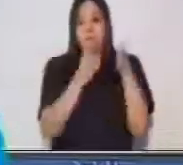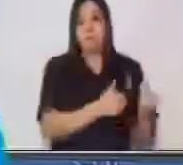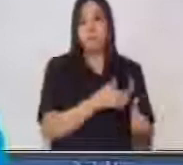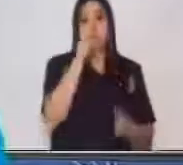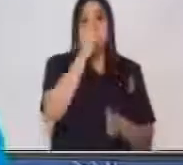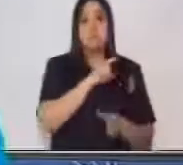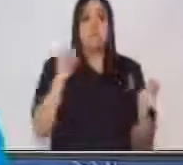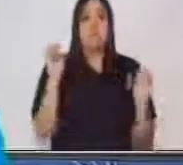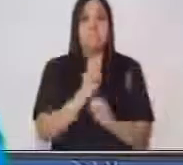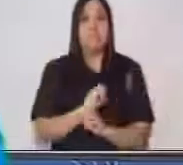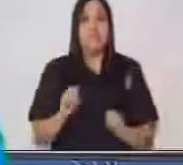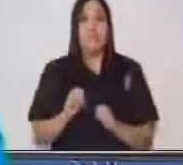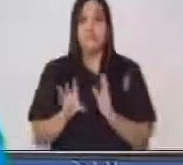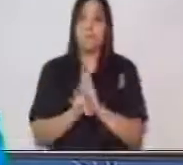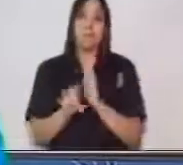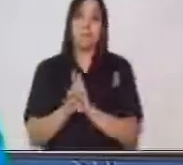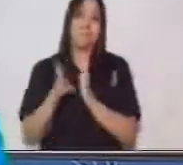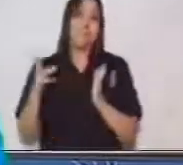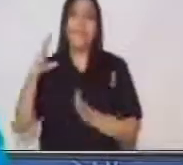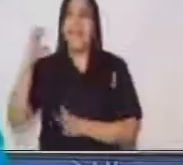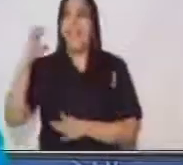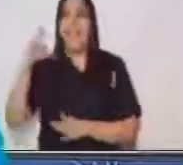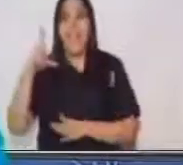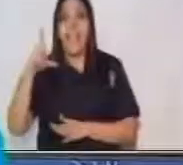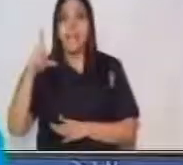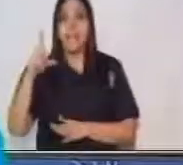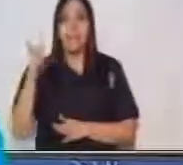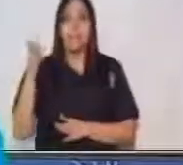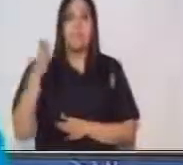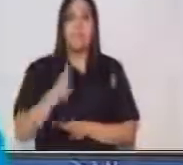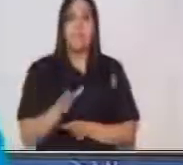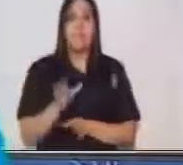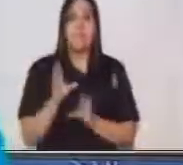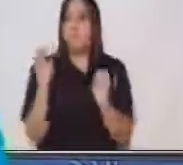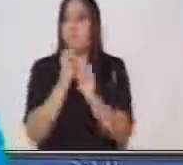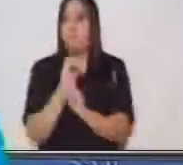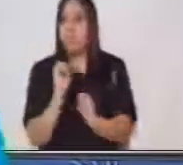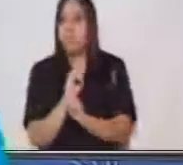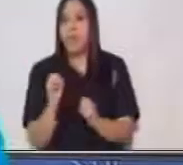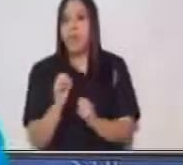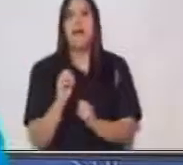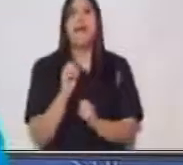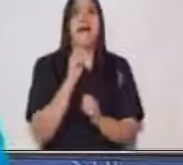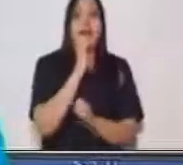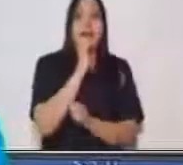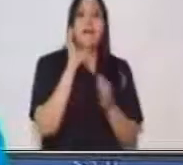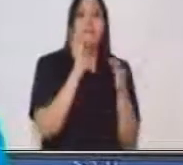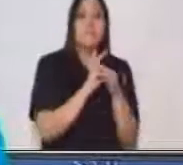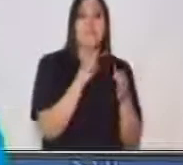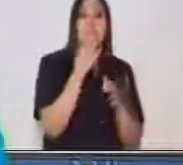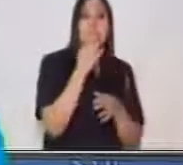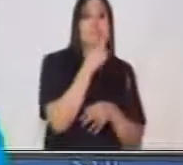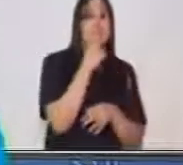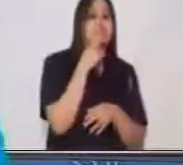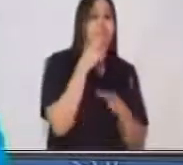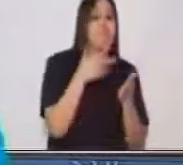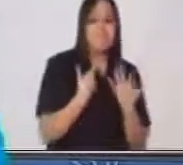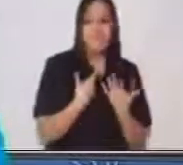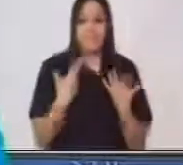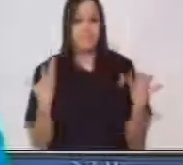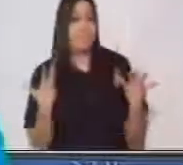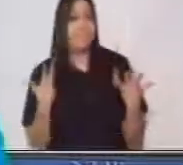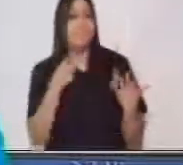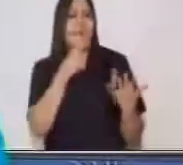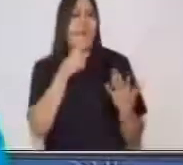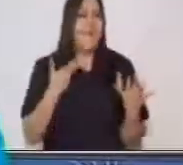de color rojo, entonces nuestra oración pierde sentido. Por lo tanto, carro es el sustantivo y